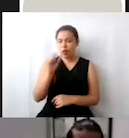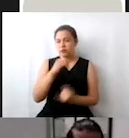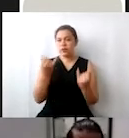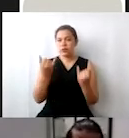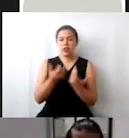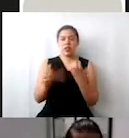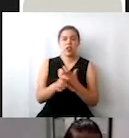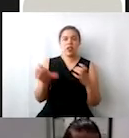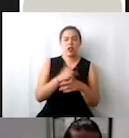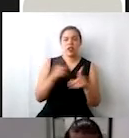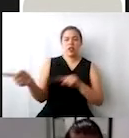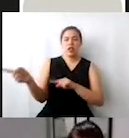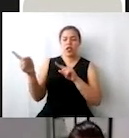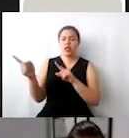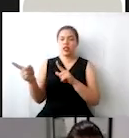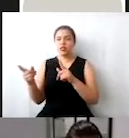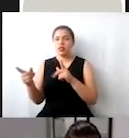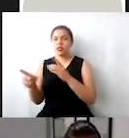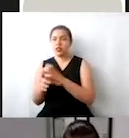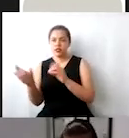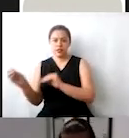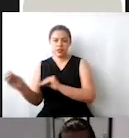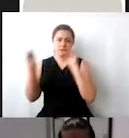la empresa al patrón sustituto.